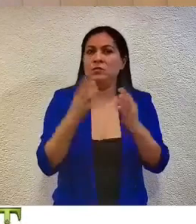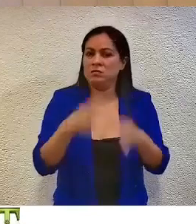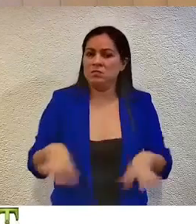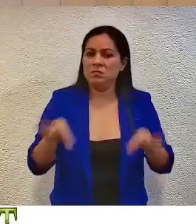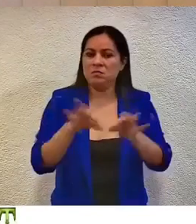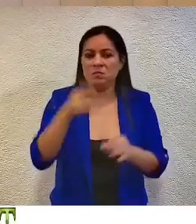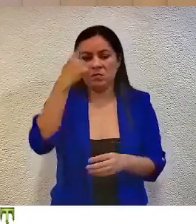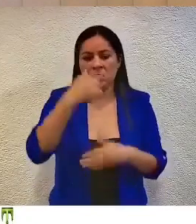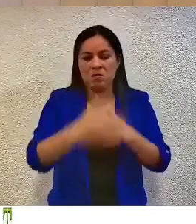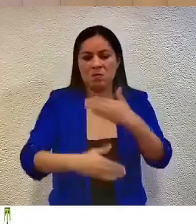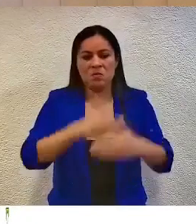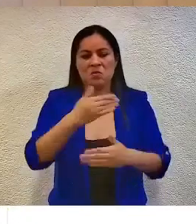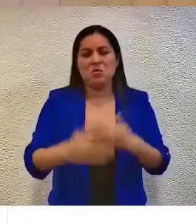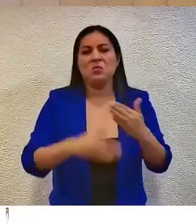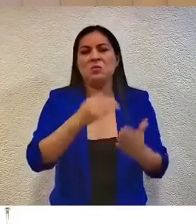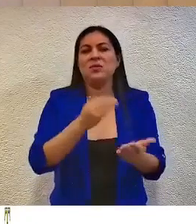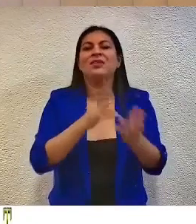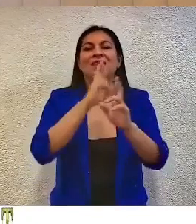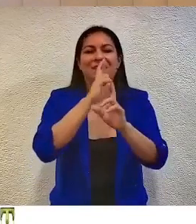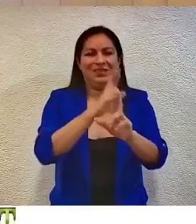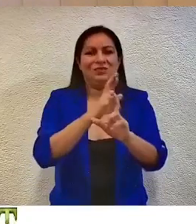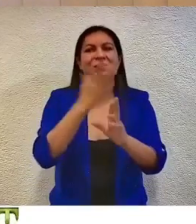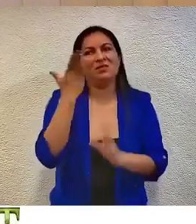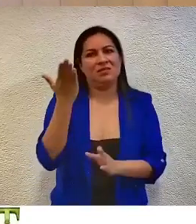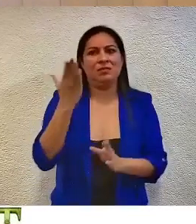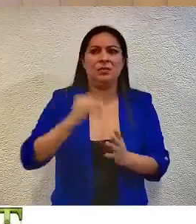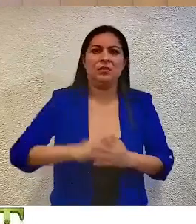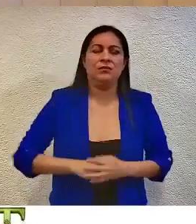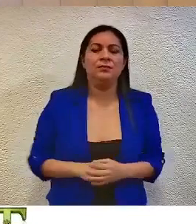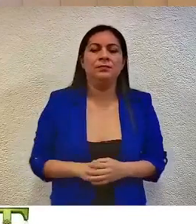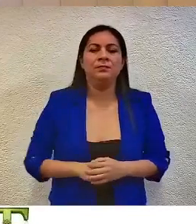para la procedencia de las medidas cautelares solicitadas.